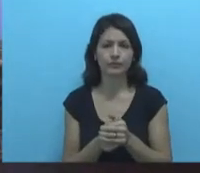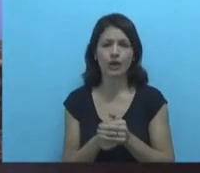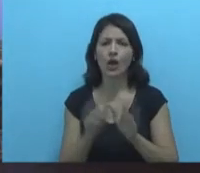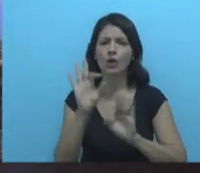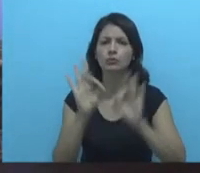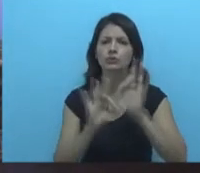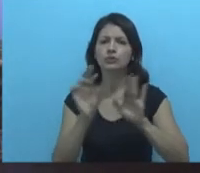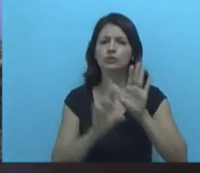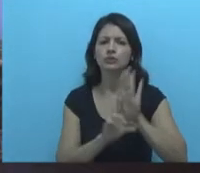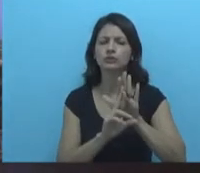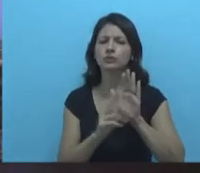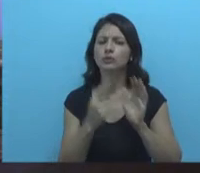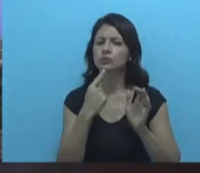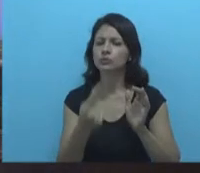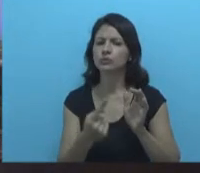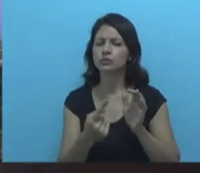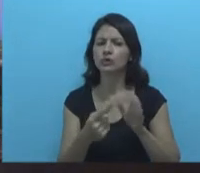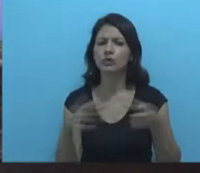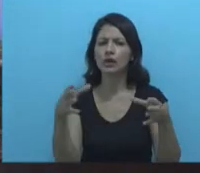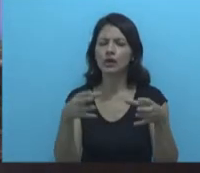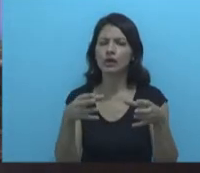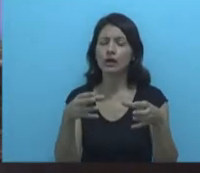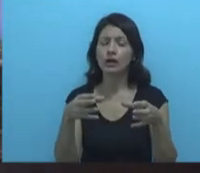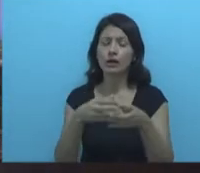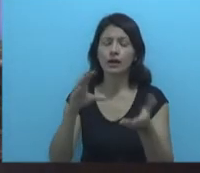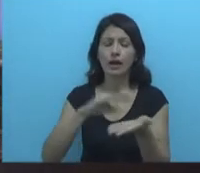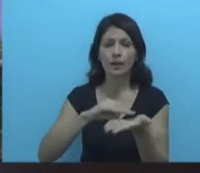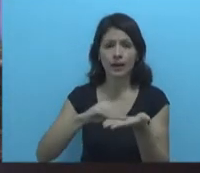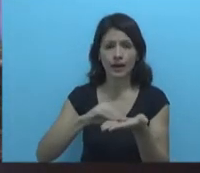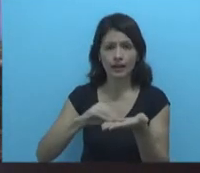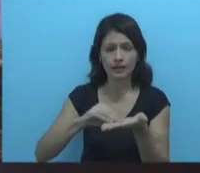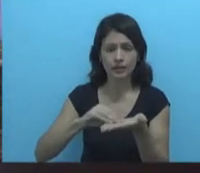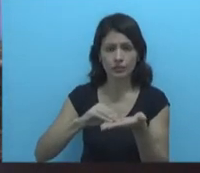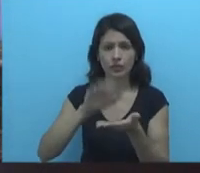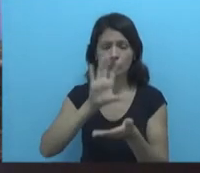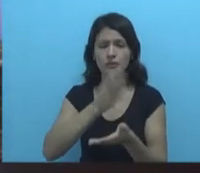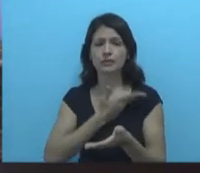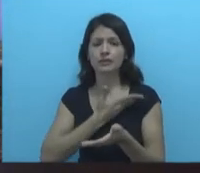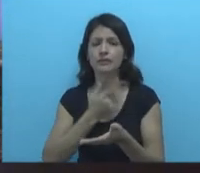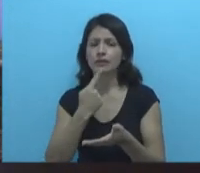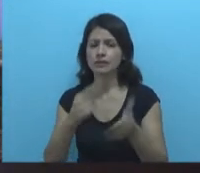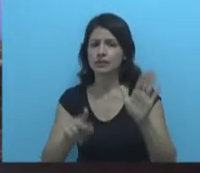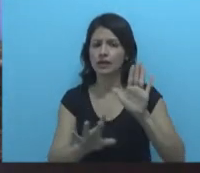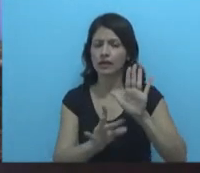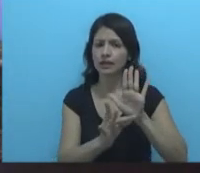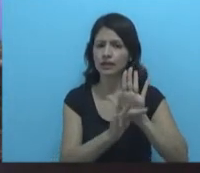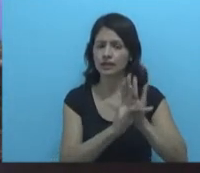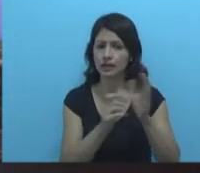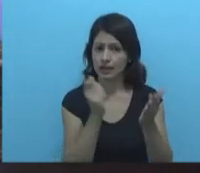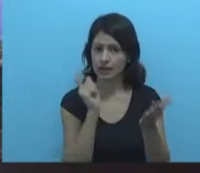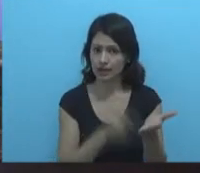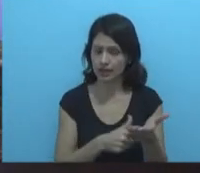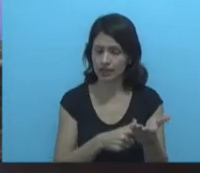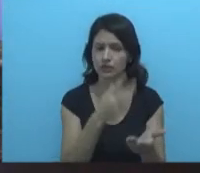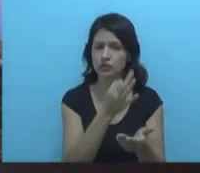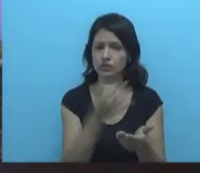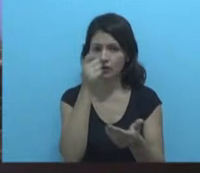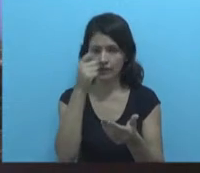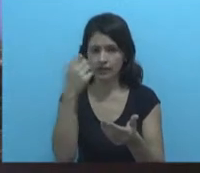Proyecto de resolución. La Cámara de Diputados de la provincia resuelve ratificar el decreto 025 de fecha 13 de